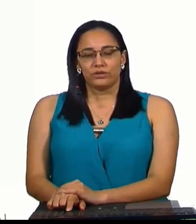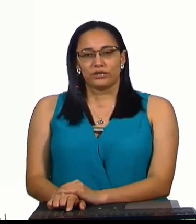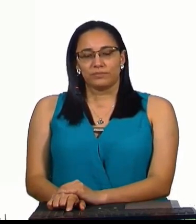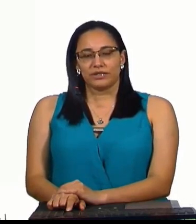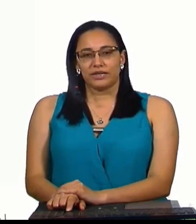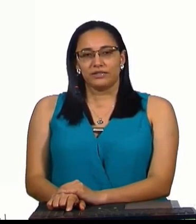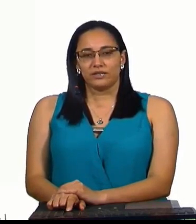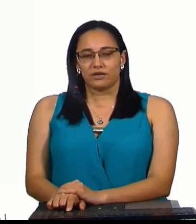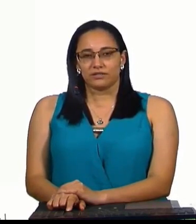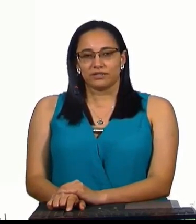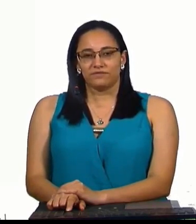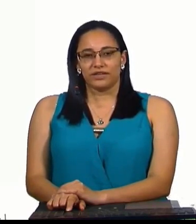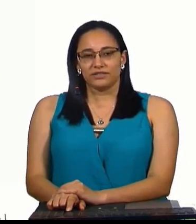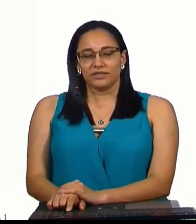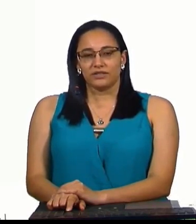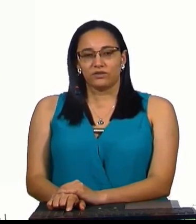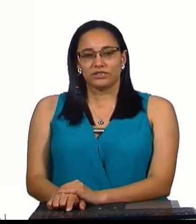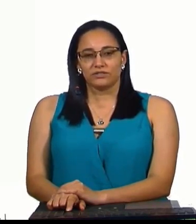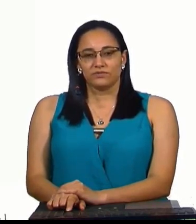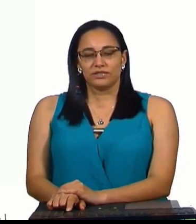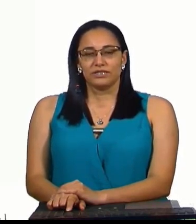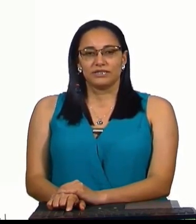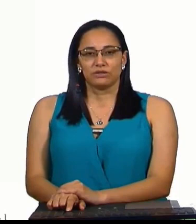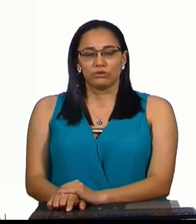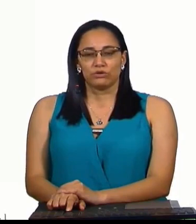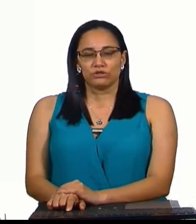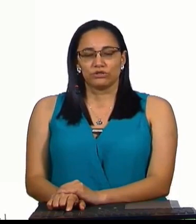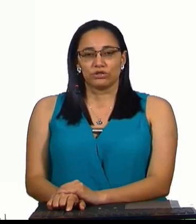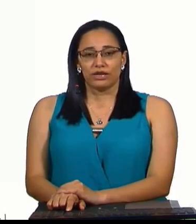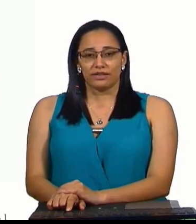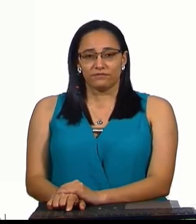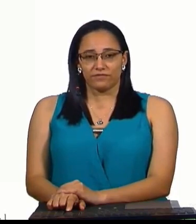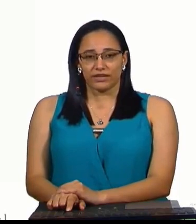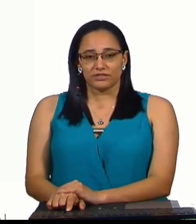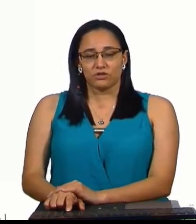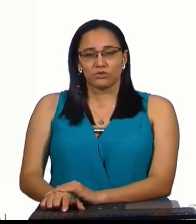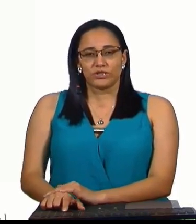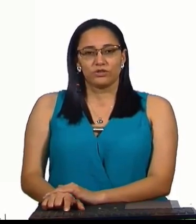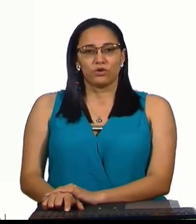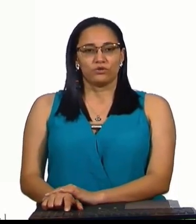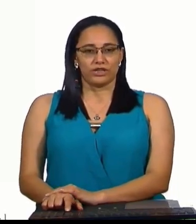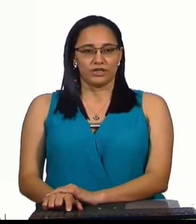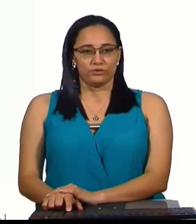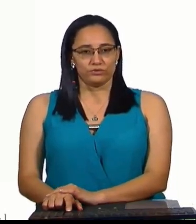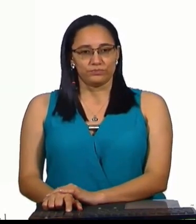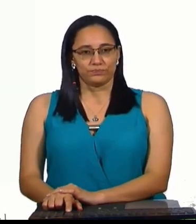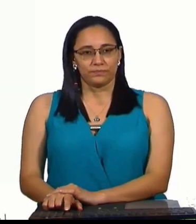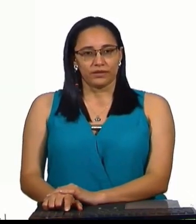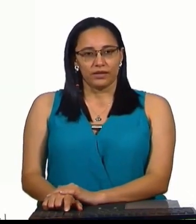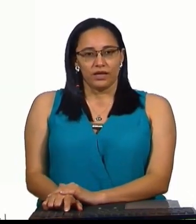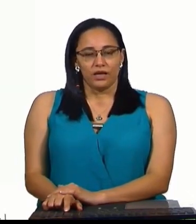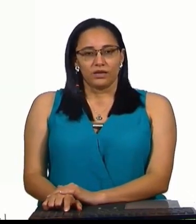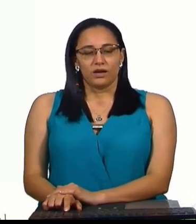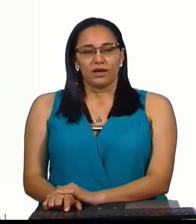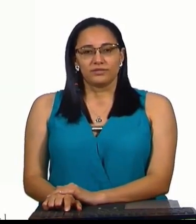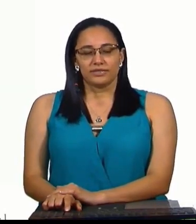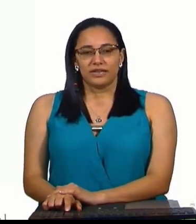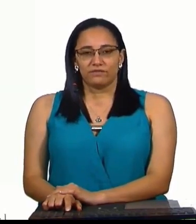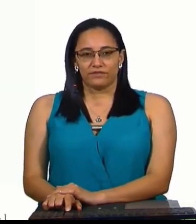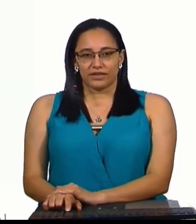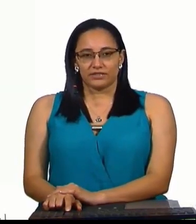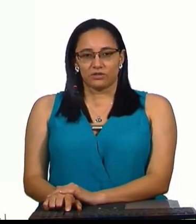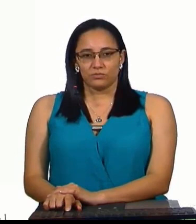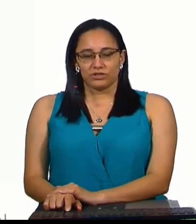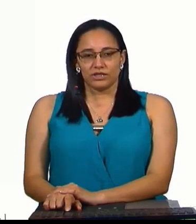la estructura gramatical de cause and effect. Oraciones utilizando cause and effect son nuestros contenidos. Cause